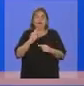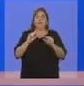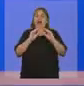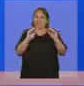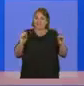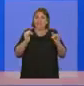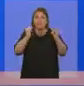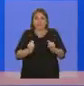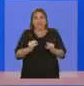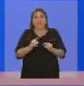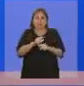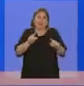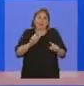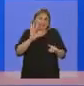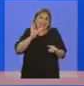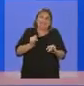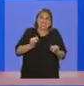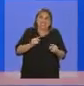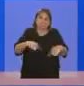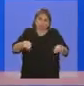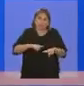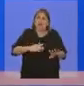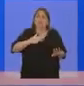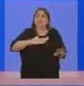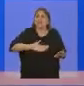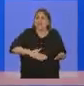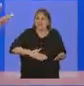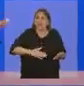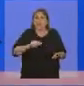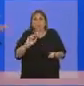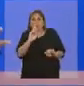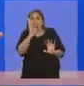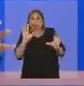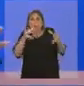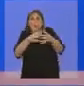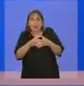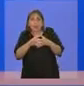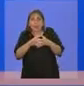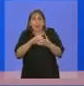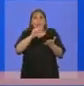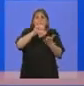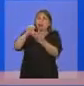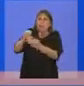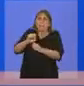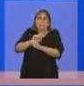jactarse, es simplemente para tener cierta tranquilidad, de que no estamos en el grupo de los peores países.